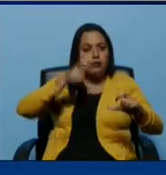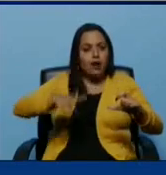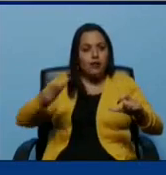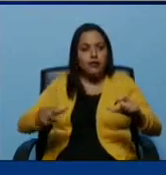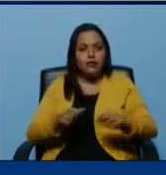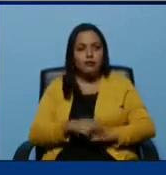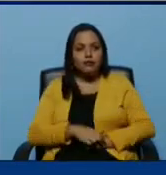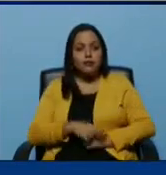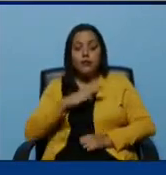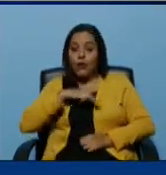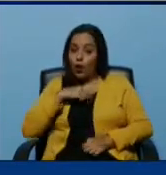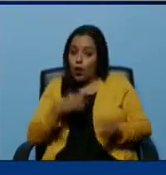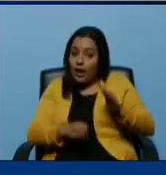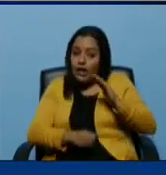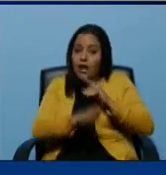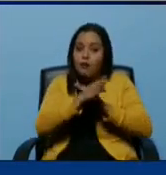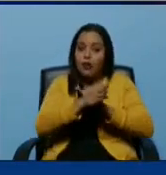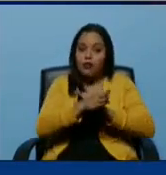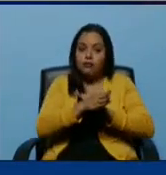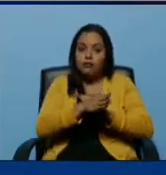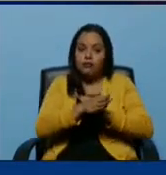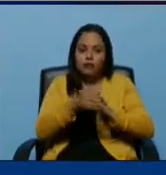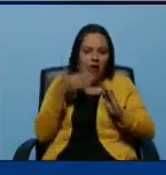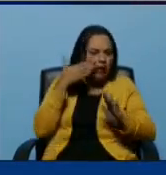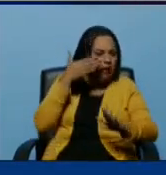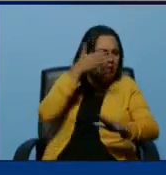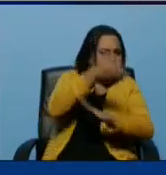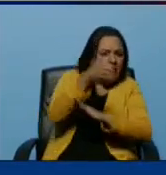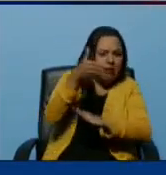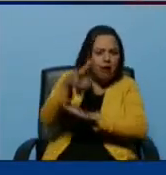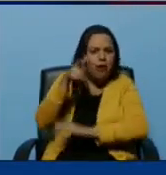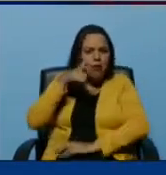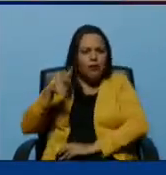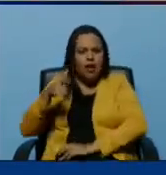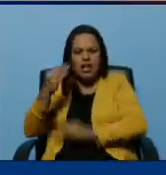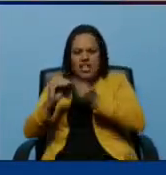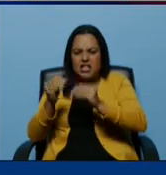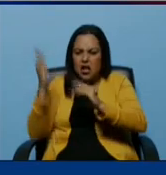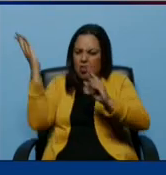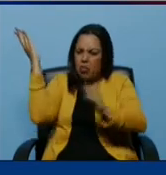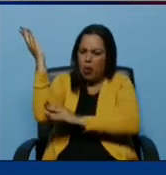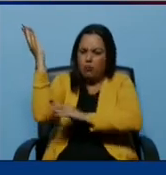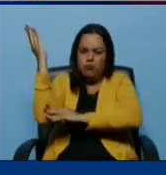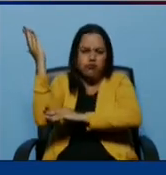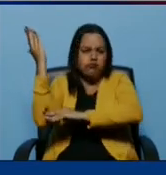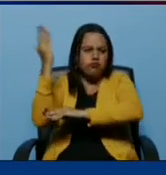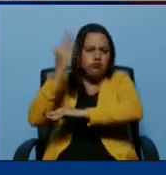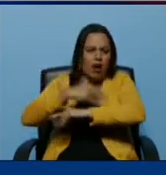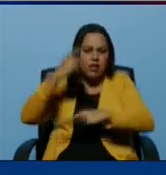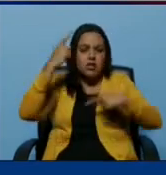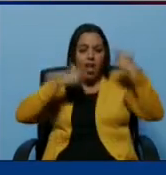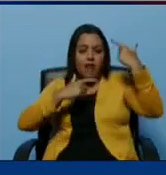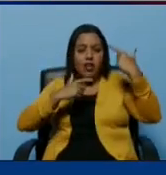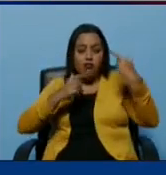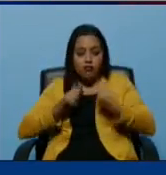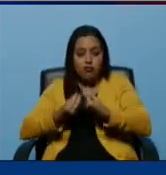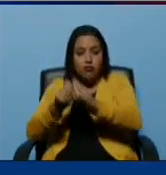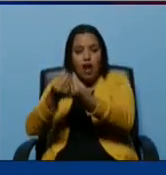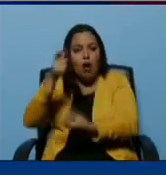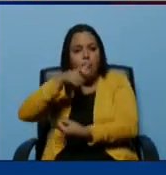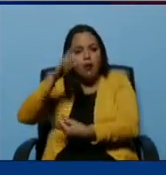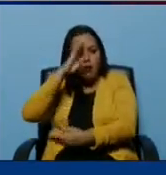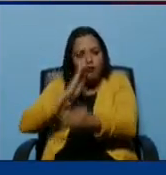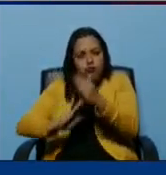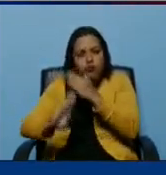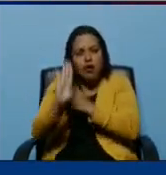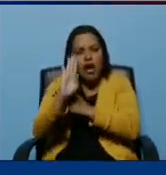Pues iremos de pueblo en pueblo, donde tumbaron estatuas de Chávez, iremos con el pueblo humilde a